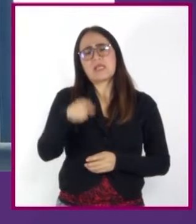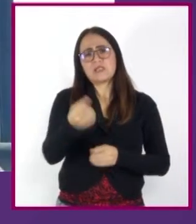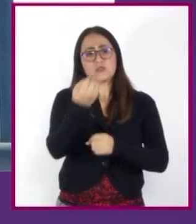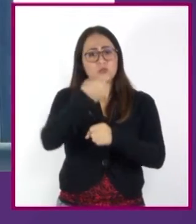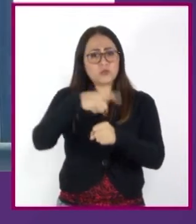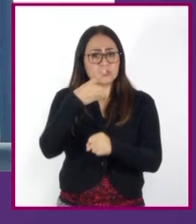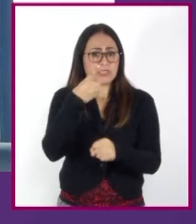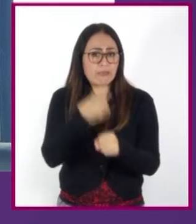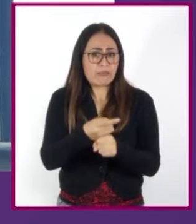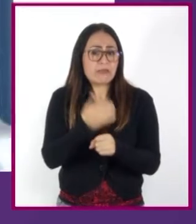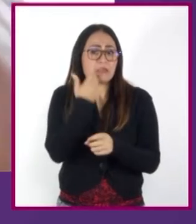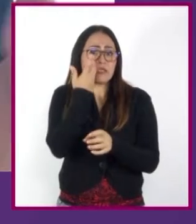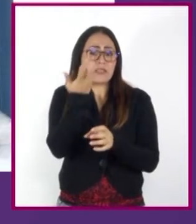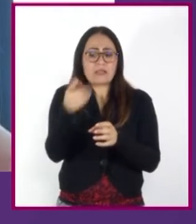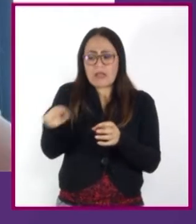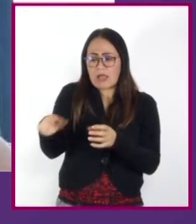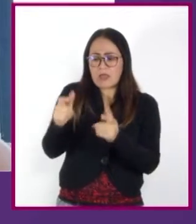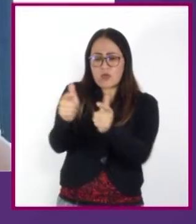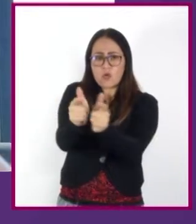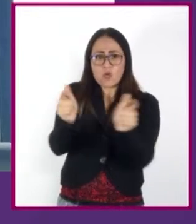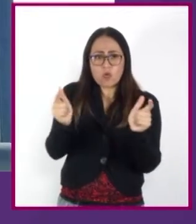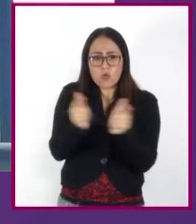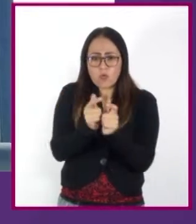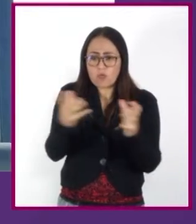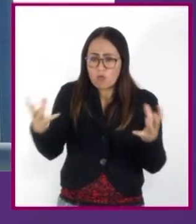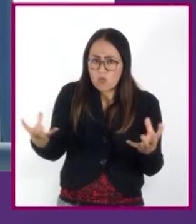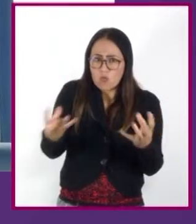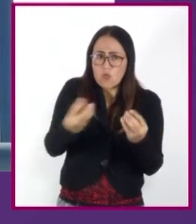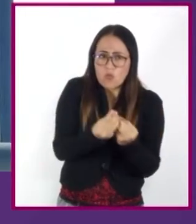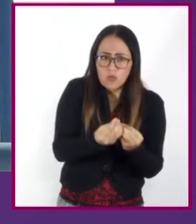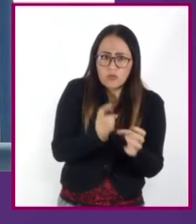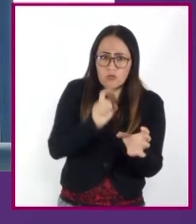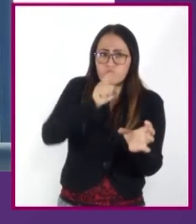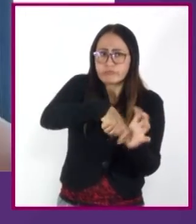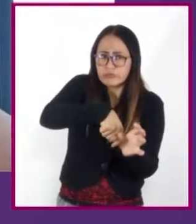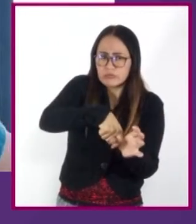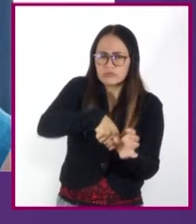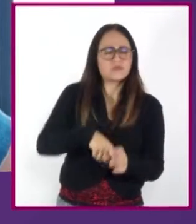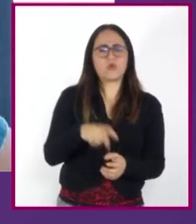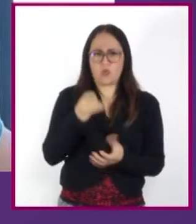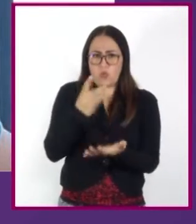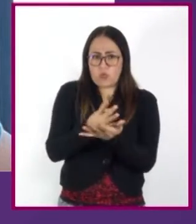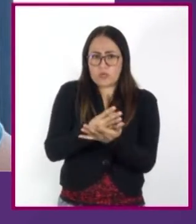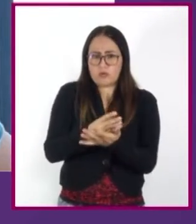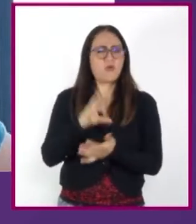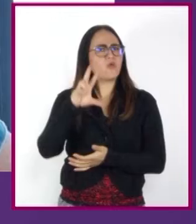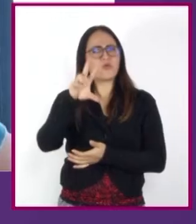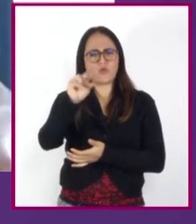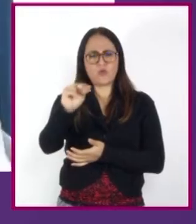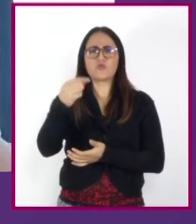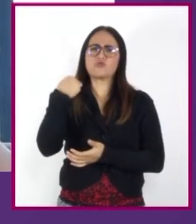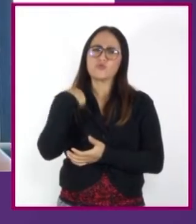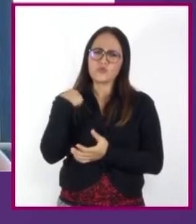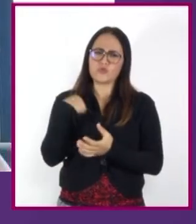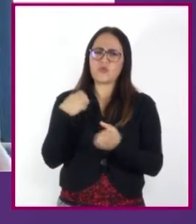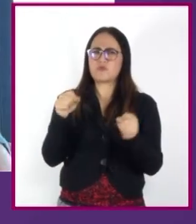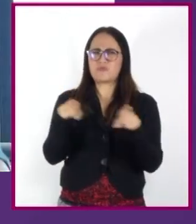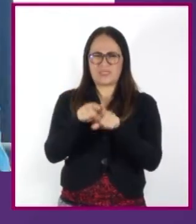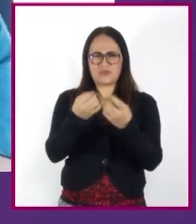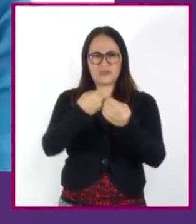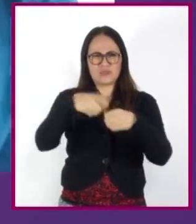sociedad quiere incluir a un grupo de personas en ella, sino cómo tú te sientes incluido en la misma